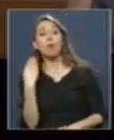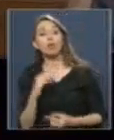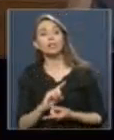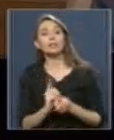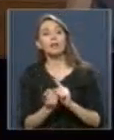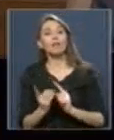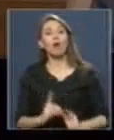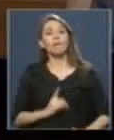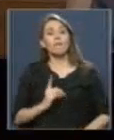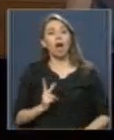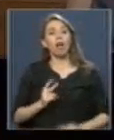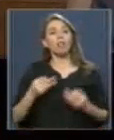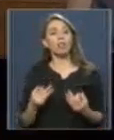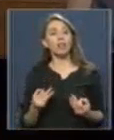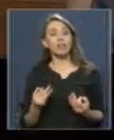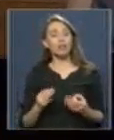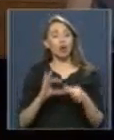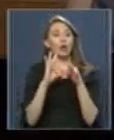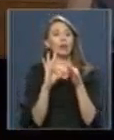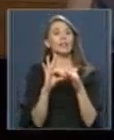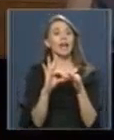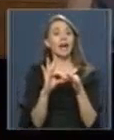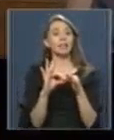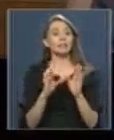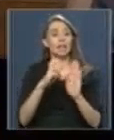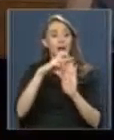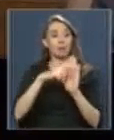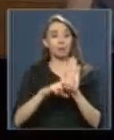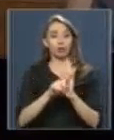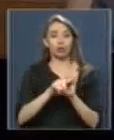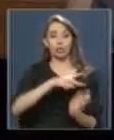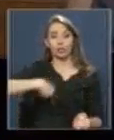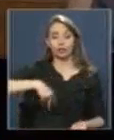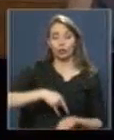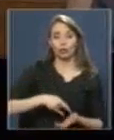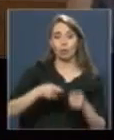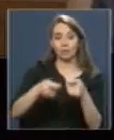y en gran medida gracias a nuestro proyecto sobre eutanasia,